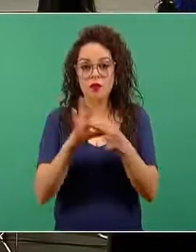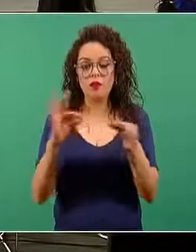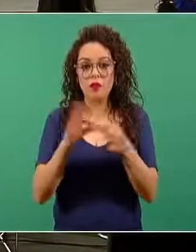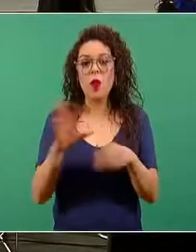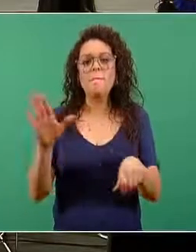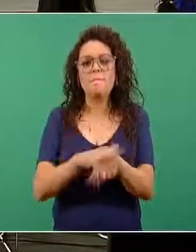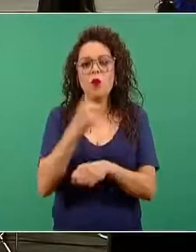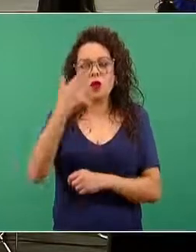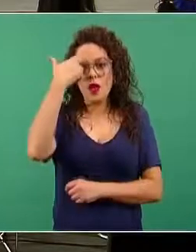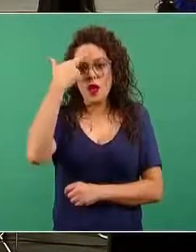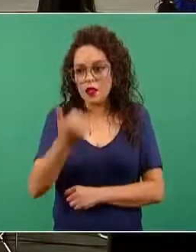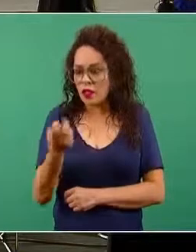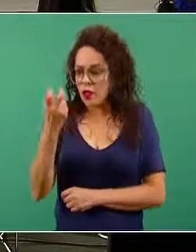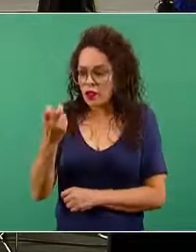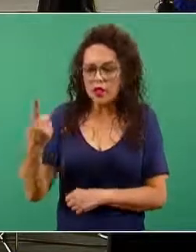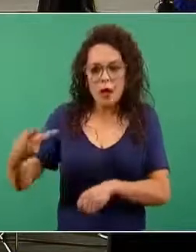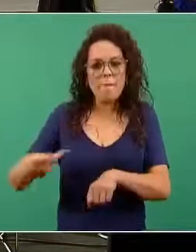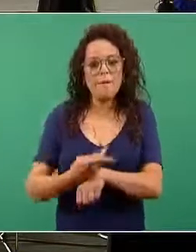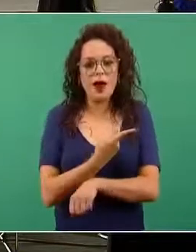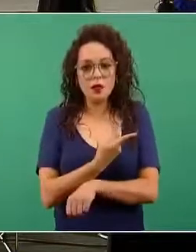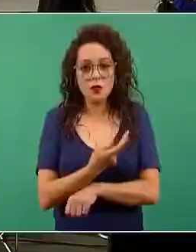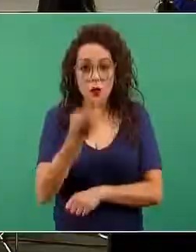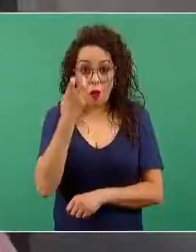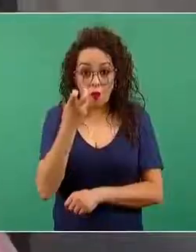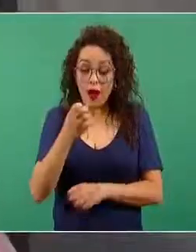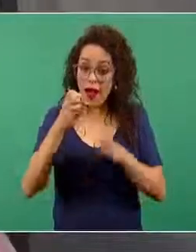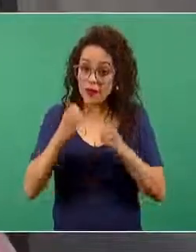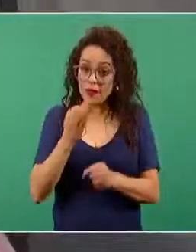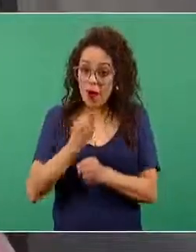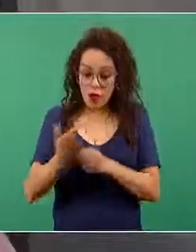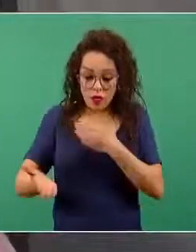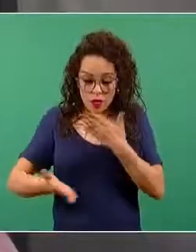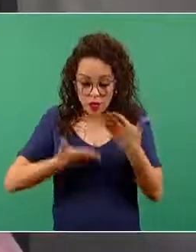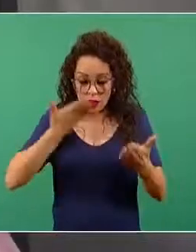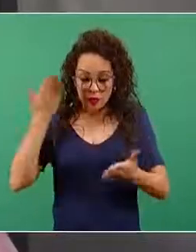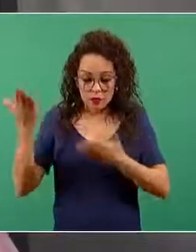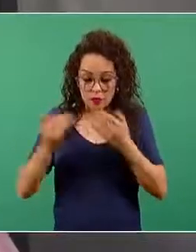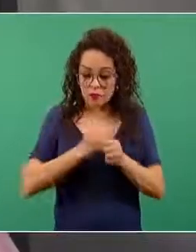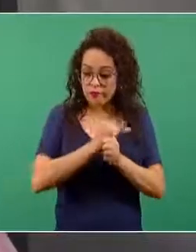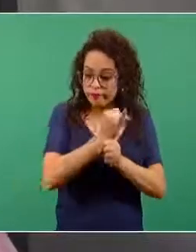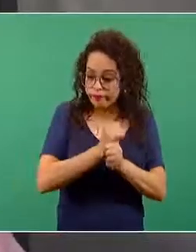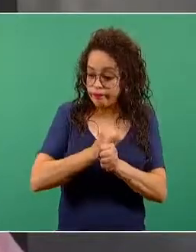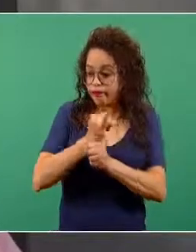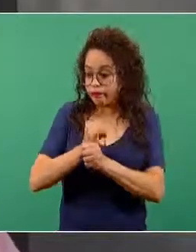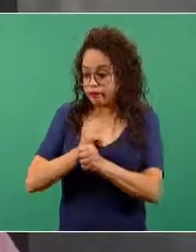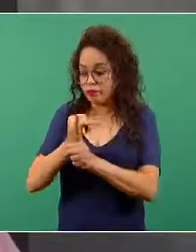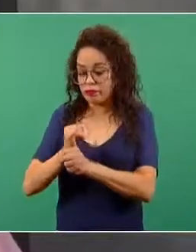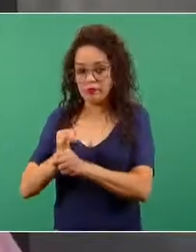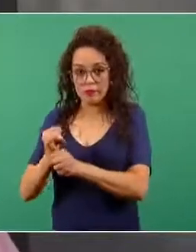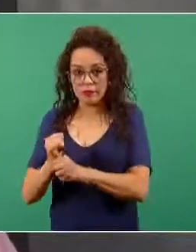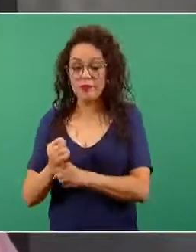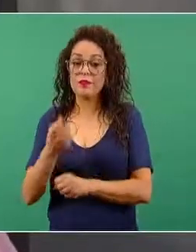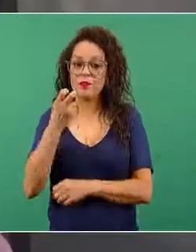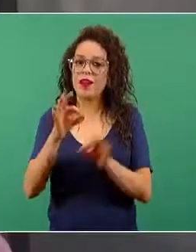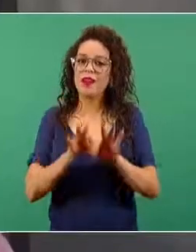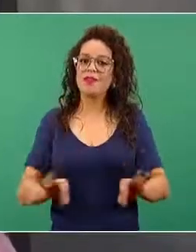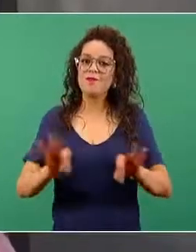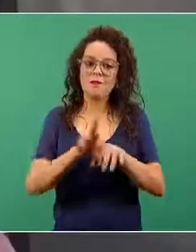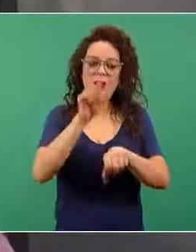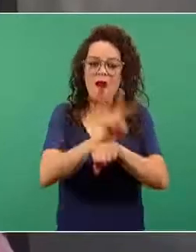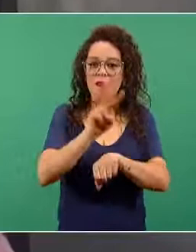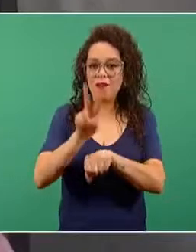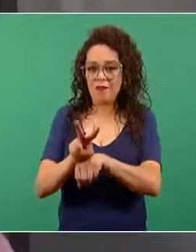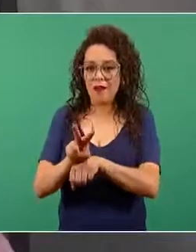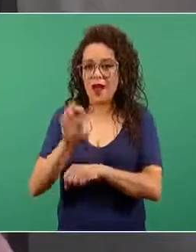las causas de este evento y por eso se estudia con el rigor metodológico de la vigilancia de los ESAVIS. Existe un